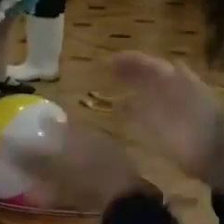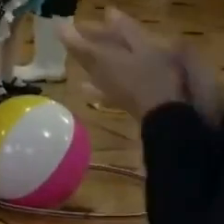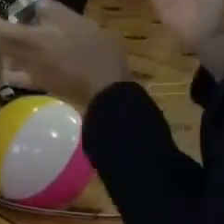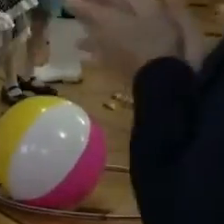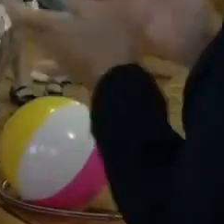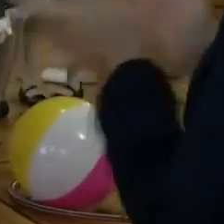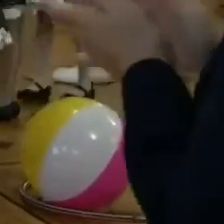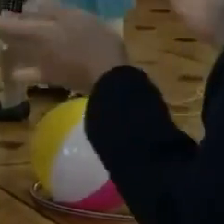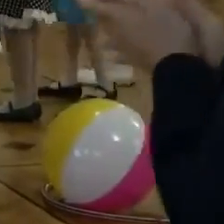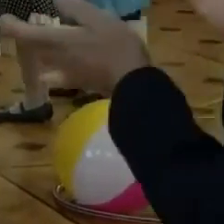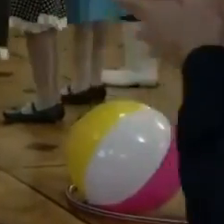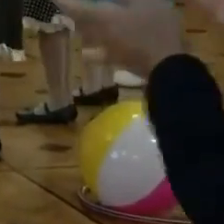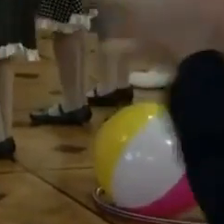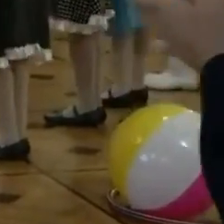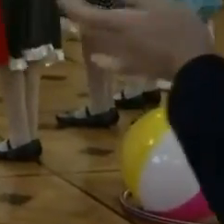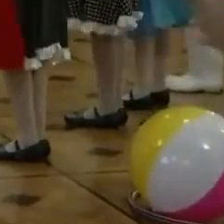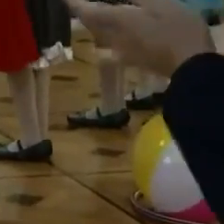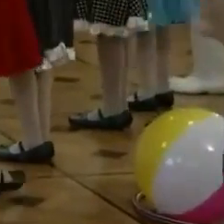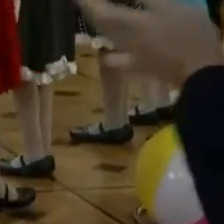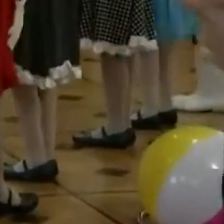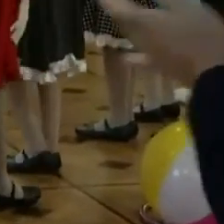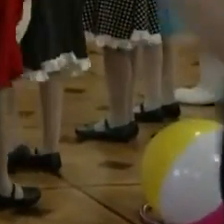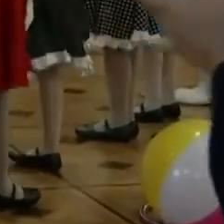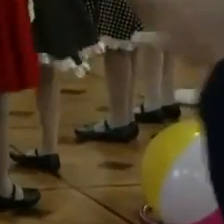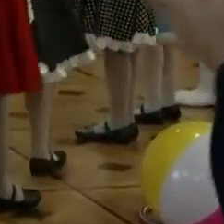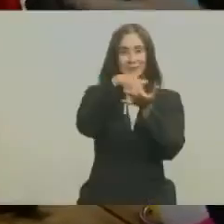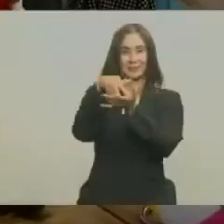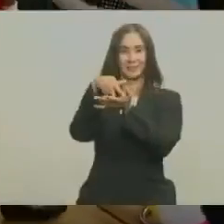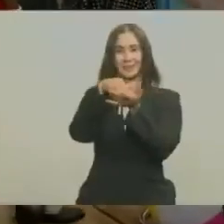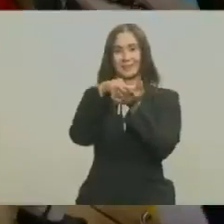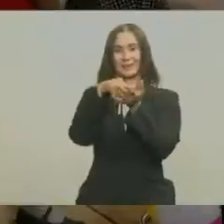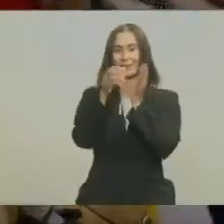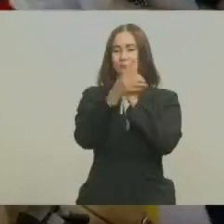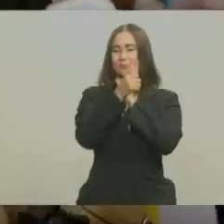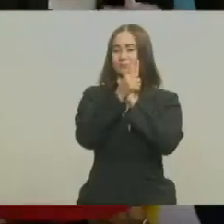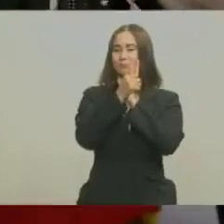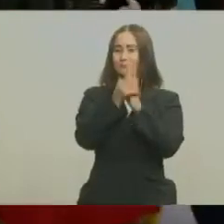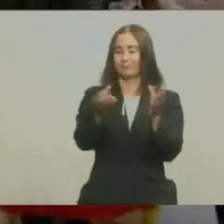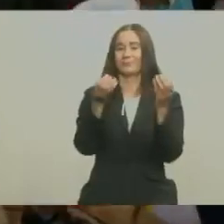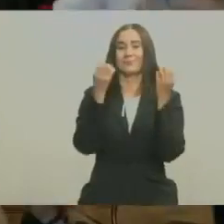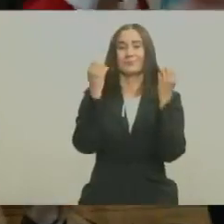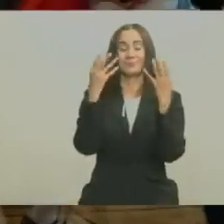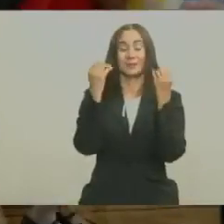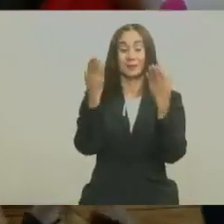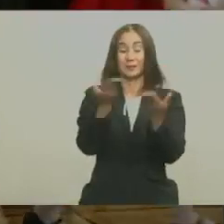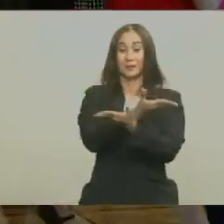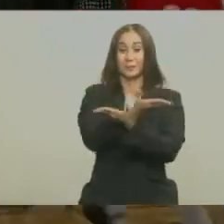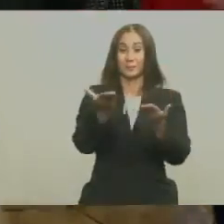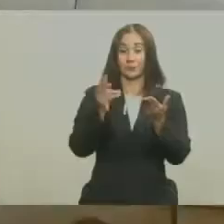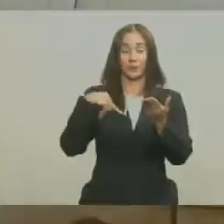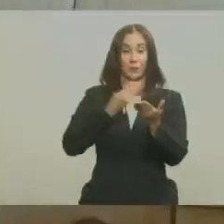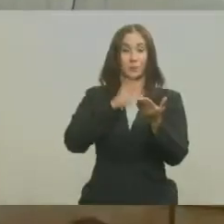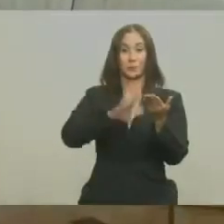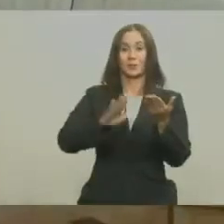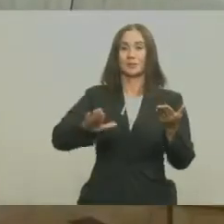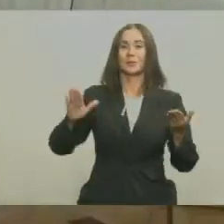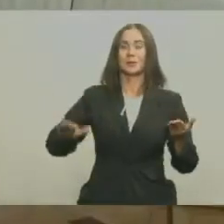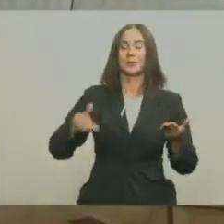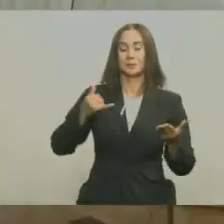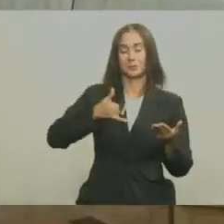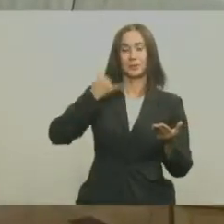Cálido, auditorio de pie. ¡Cuánto talento! Ahí están nuestros niños,